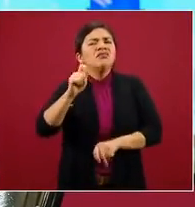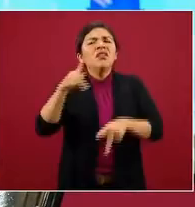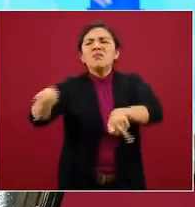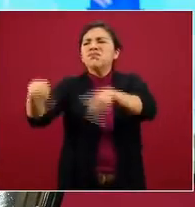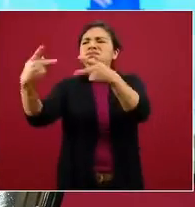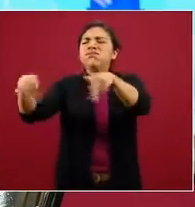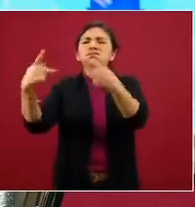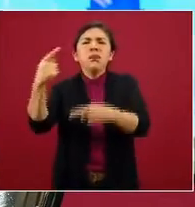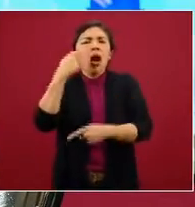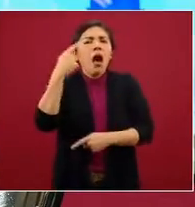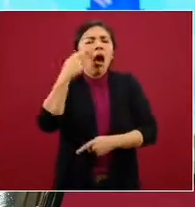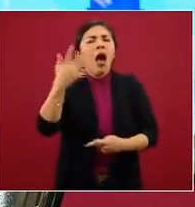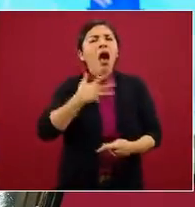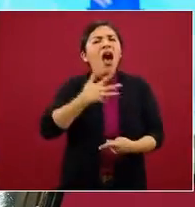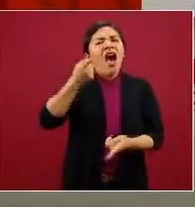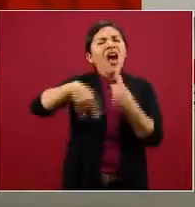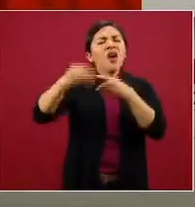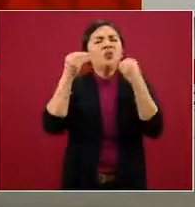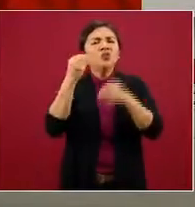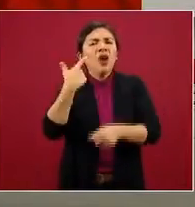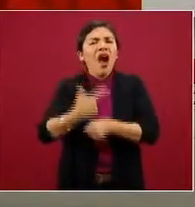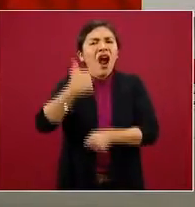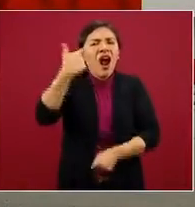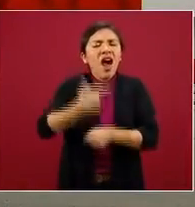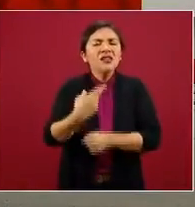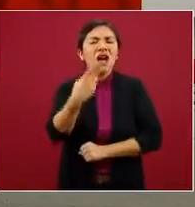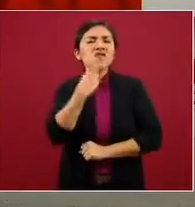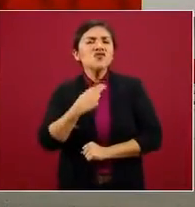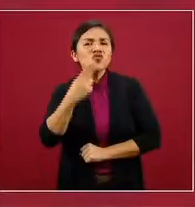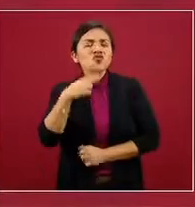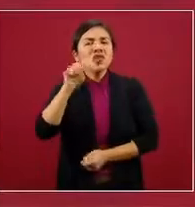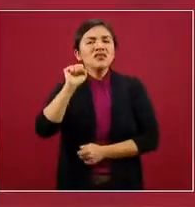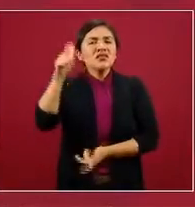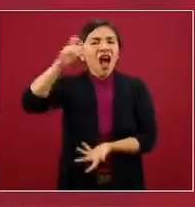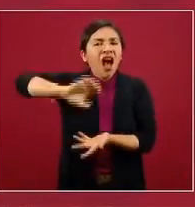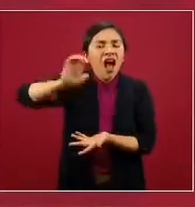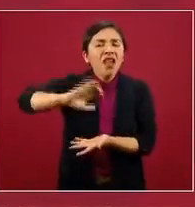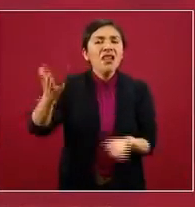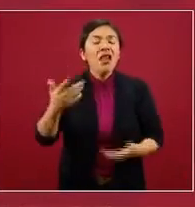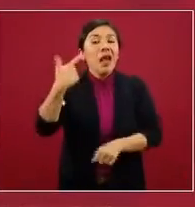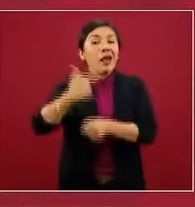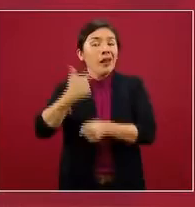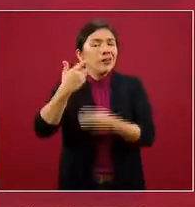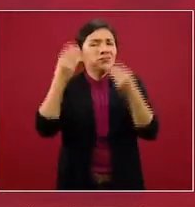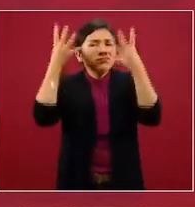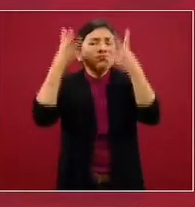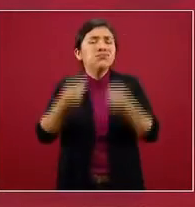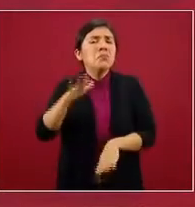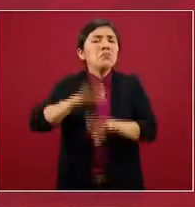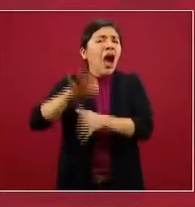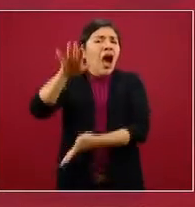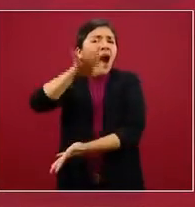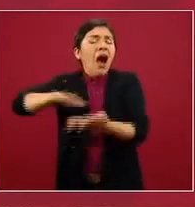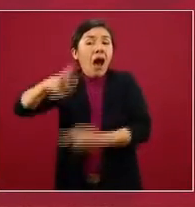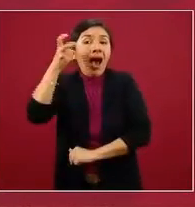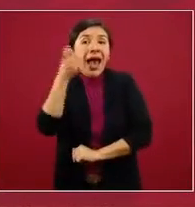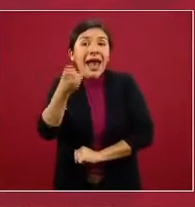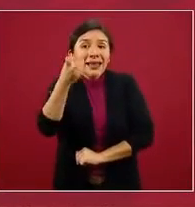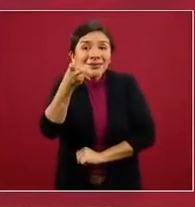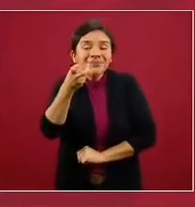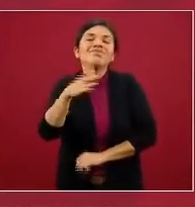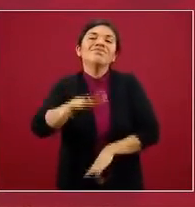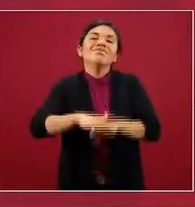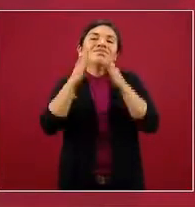calórico y concentración de azúcares, de sales y de grasas también. Entonces, eso es el